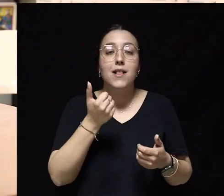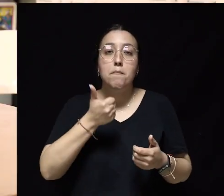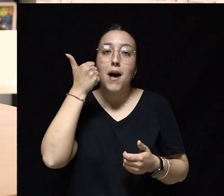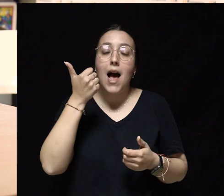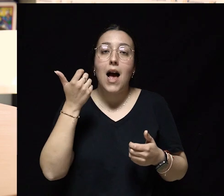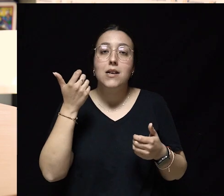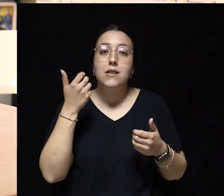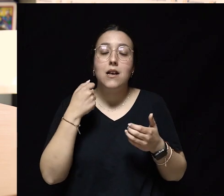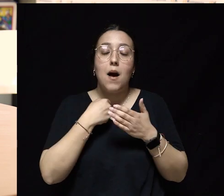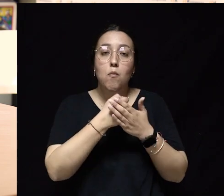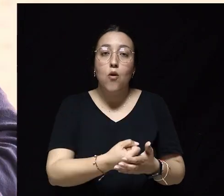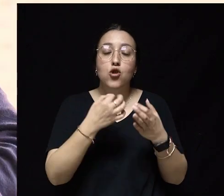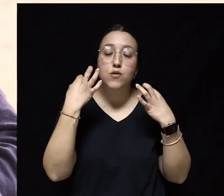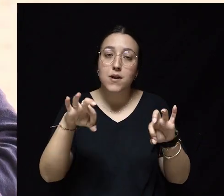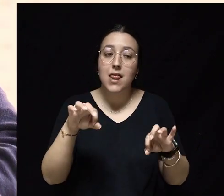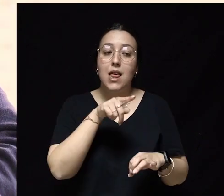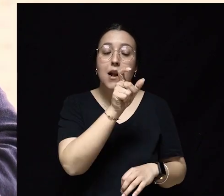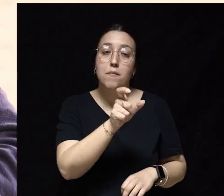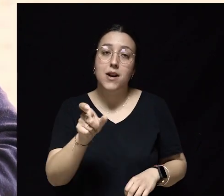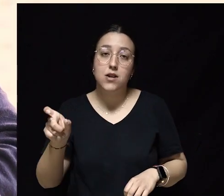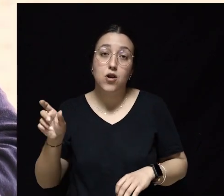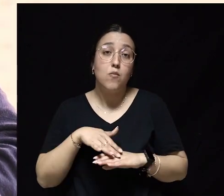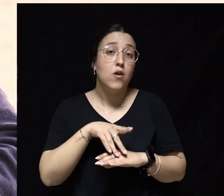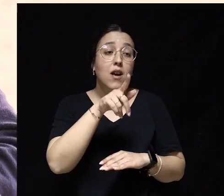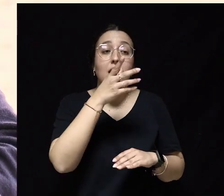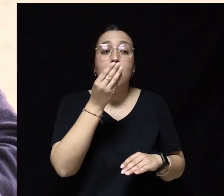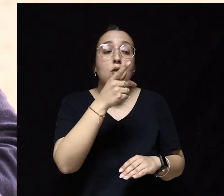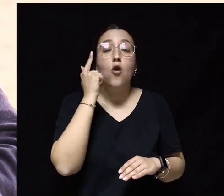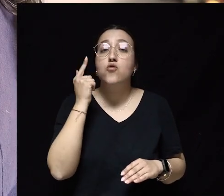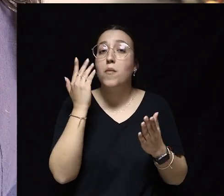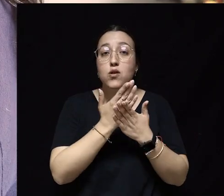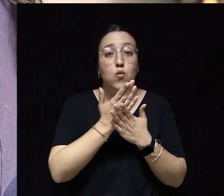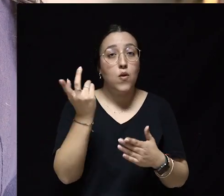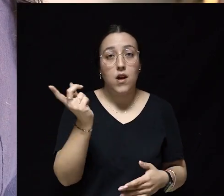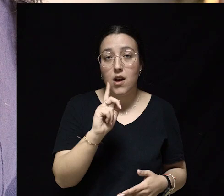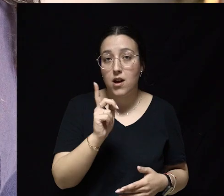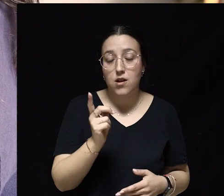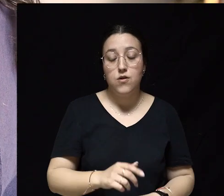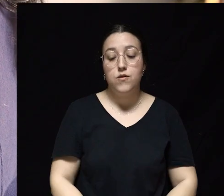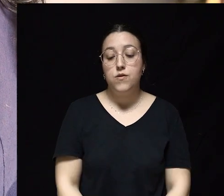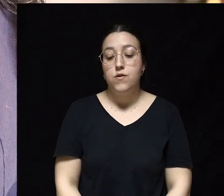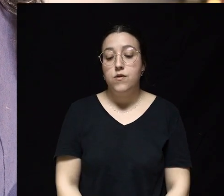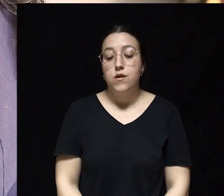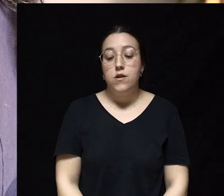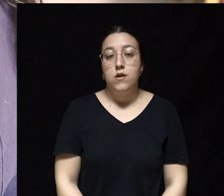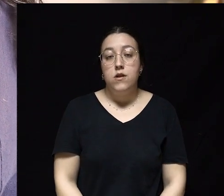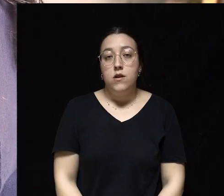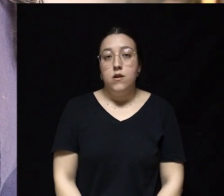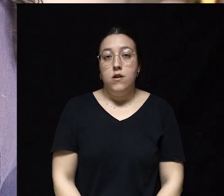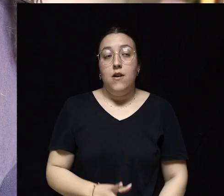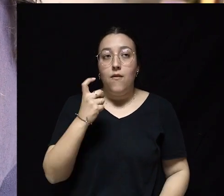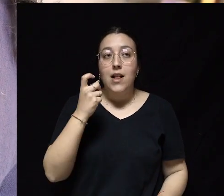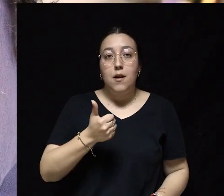queremos, somos capaces de llegar. Tardaremos más o tardaremos menos, pero es el esfuerzo, y la